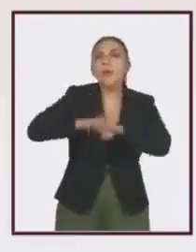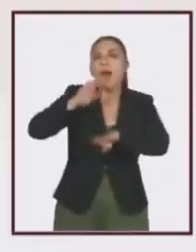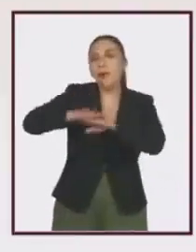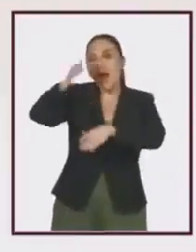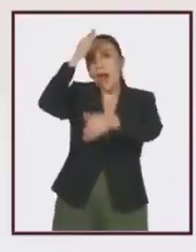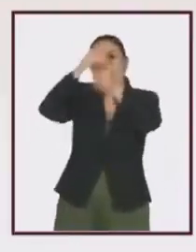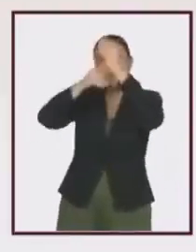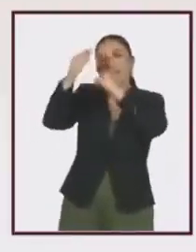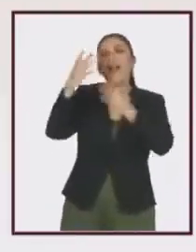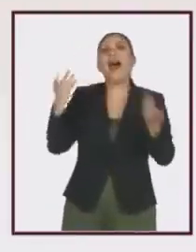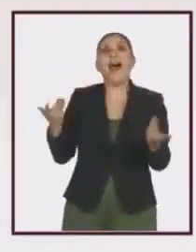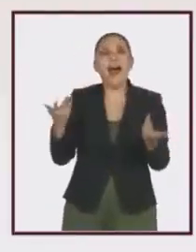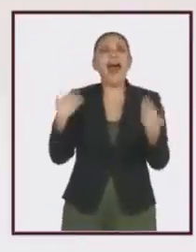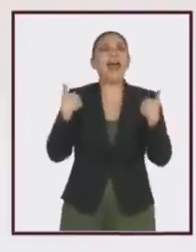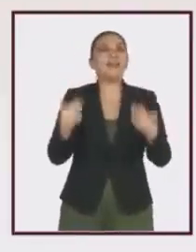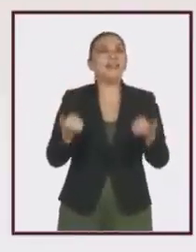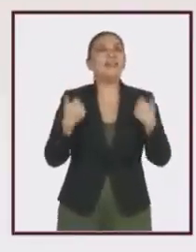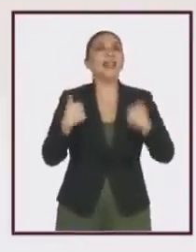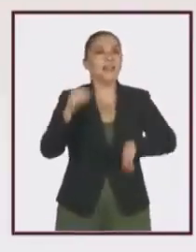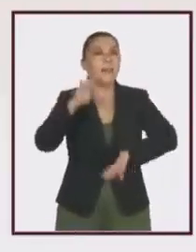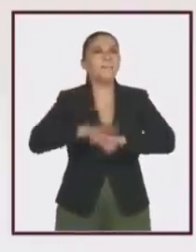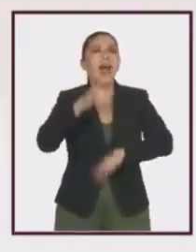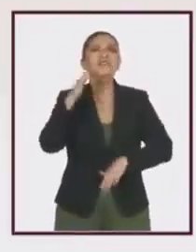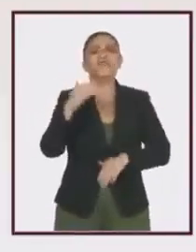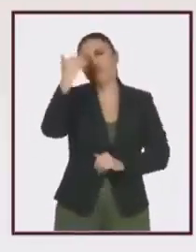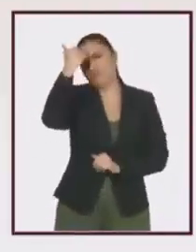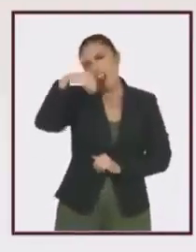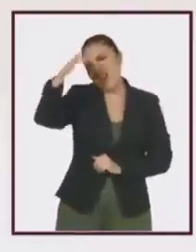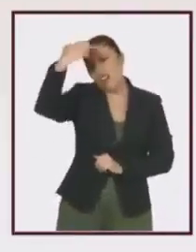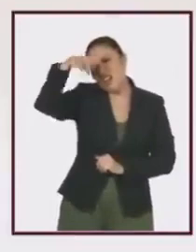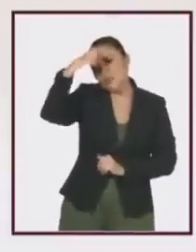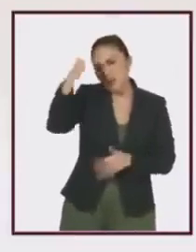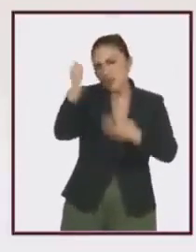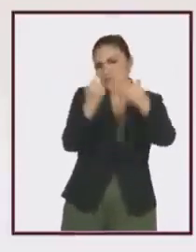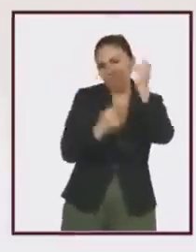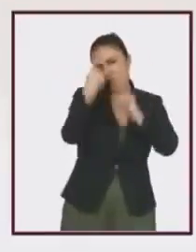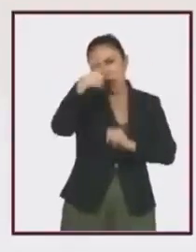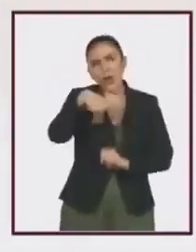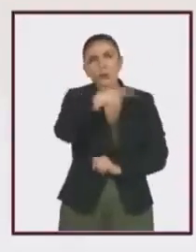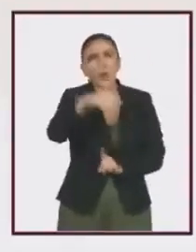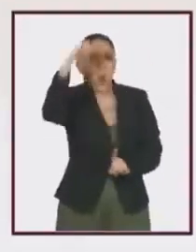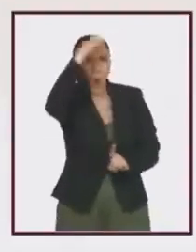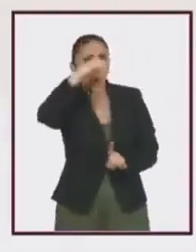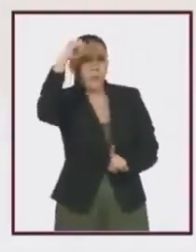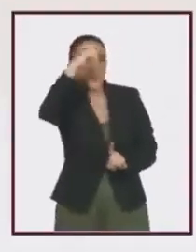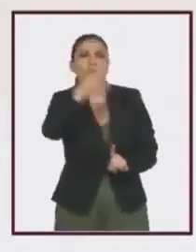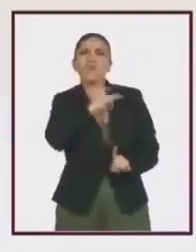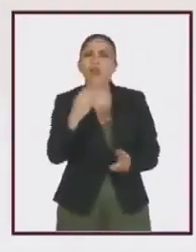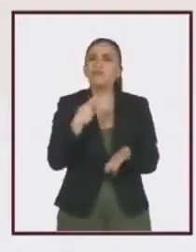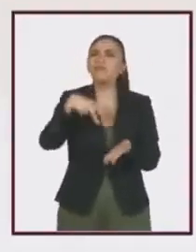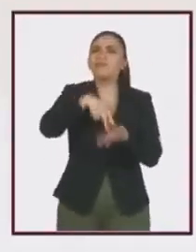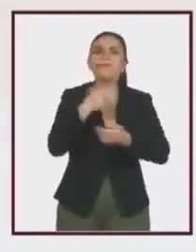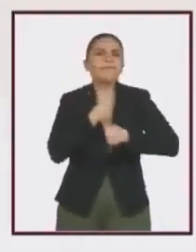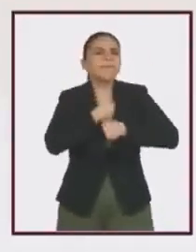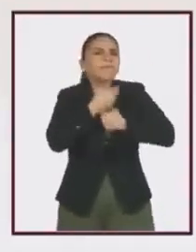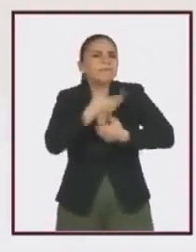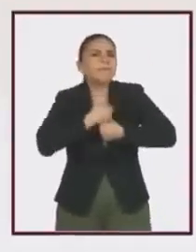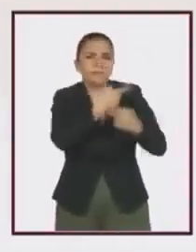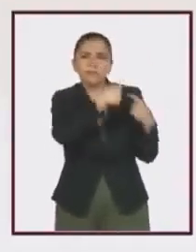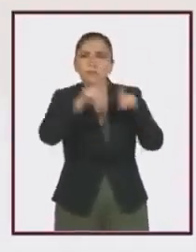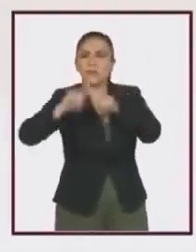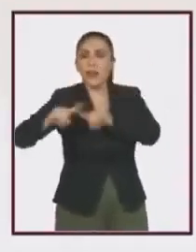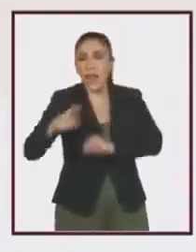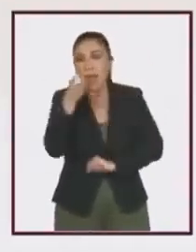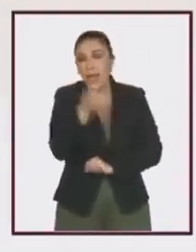aprendiendo y vayan teniendo mayores elementos para forjar este pensamiento crítico y sus propias opiniones